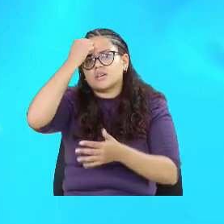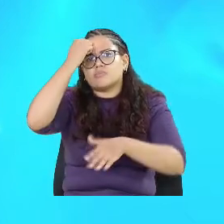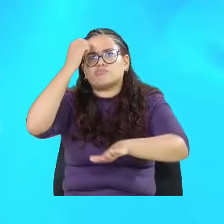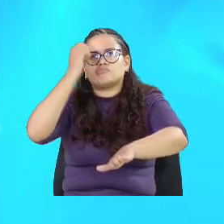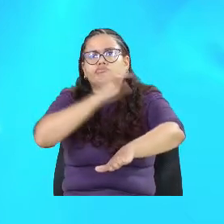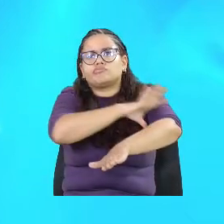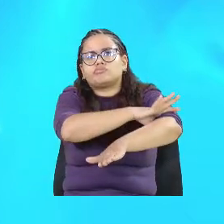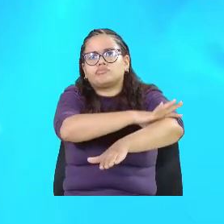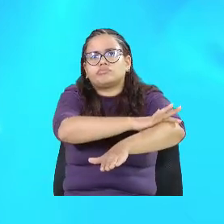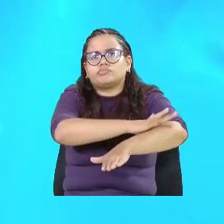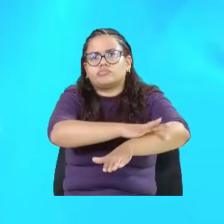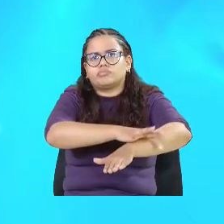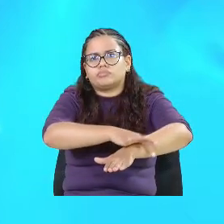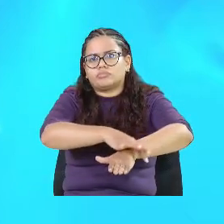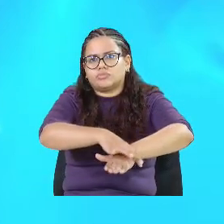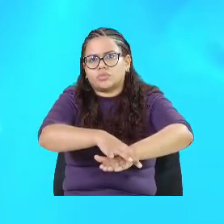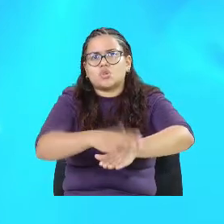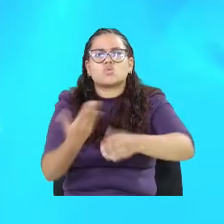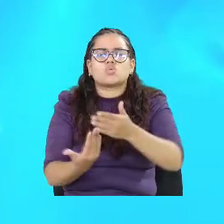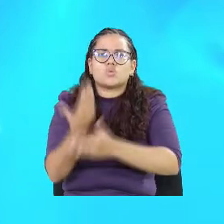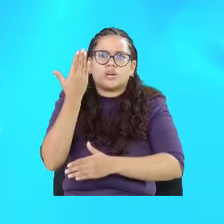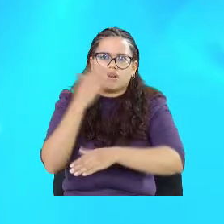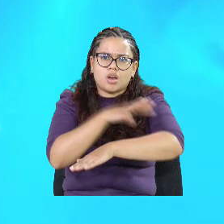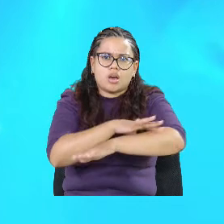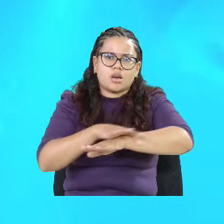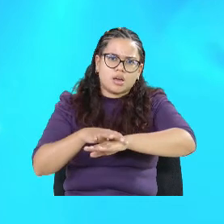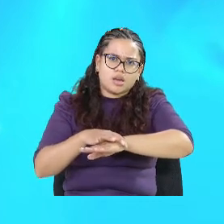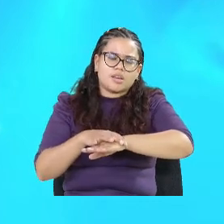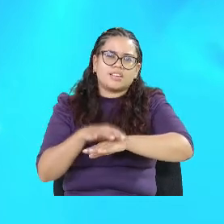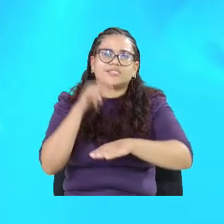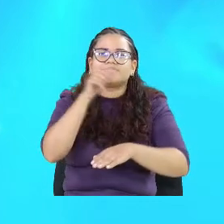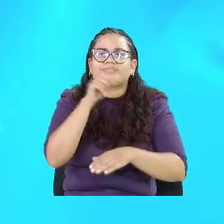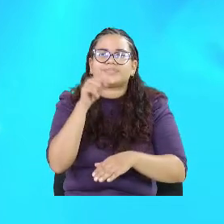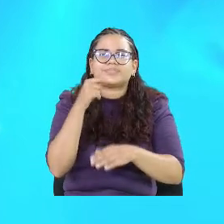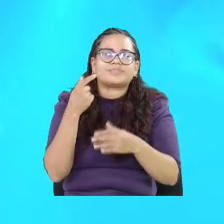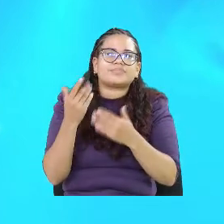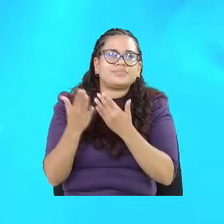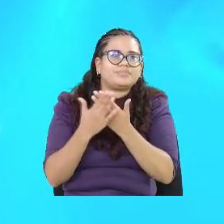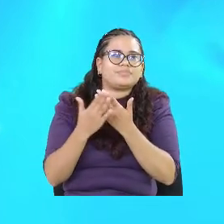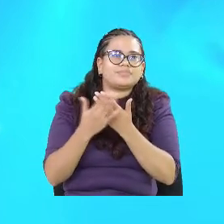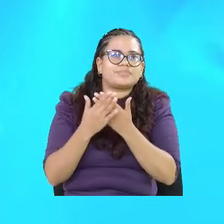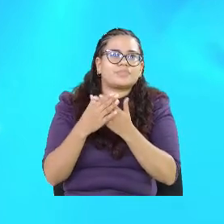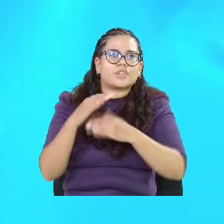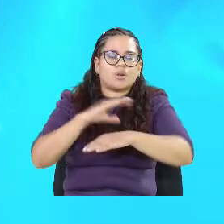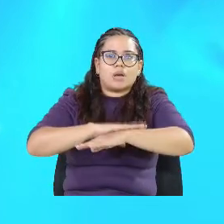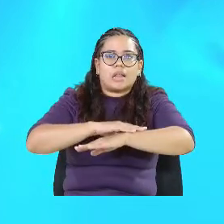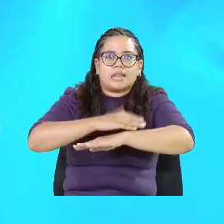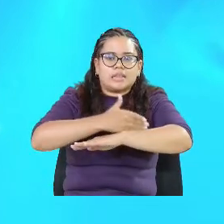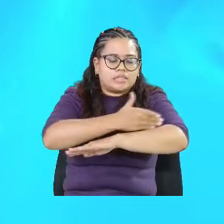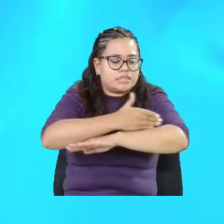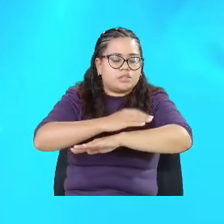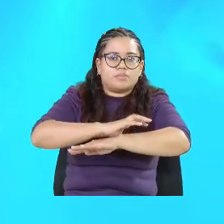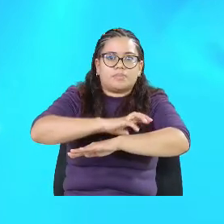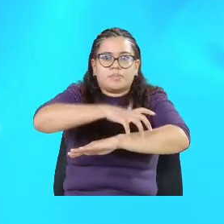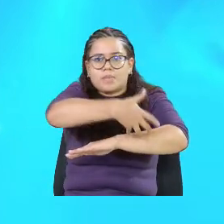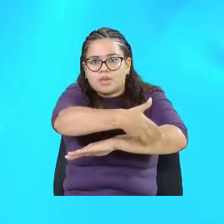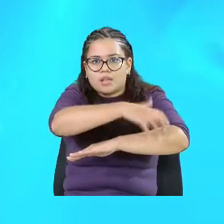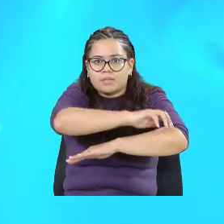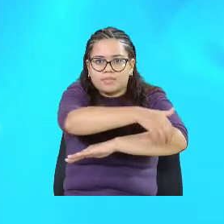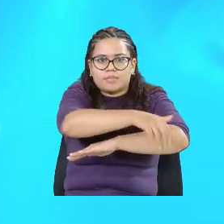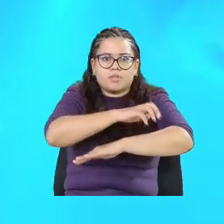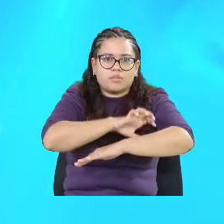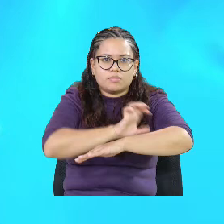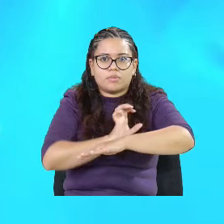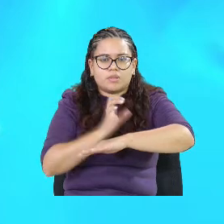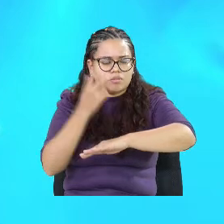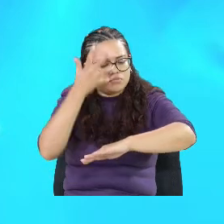su nueva férula. Entonces aquí se abrió el yeso, se hizo un escaneo 3D que